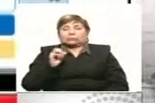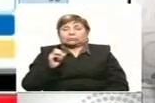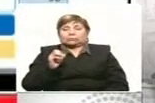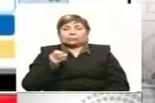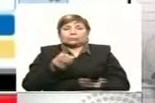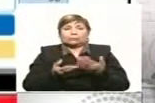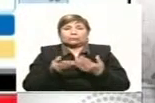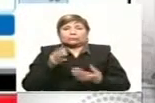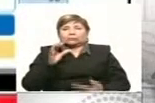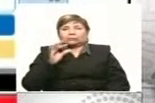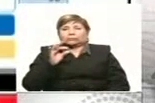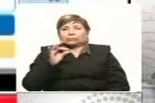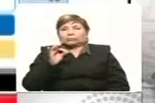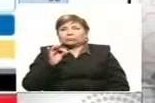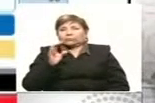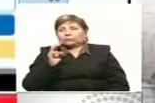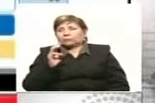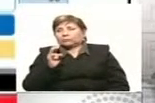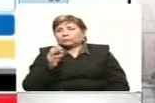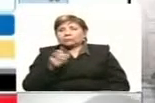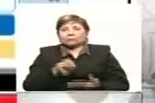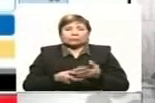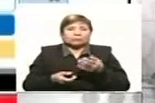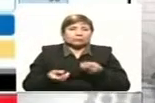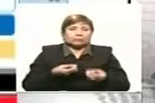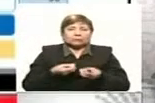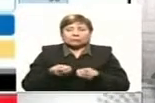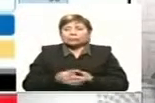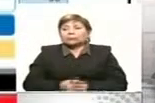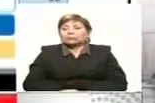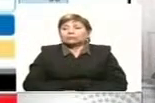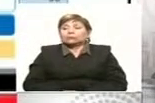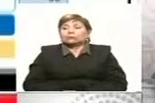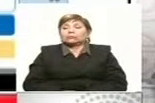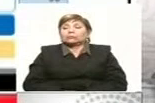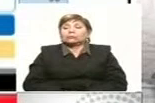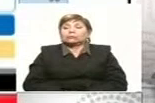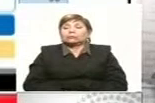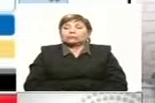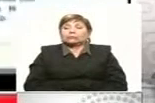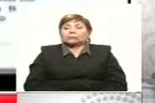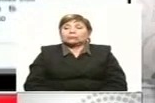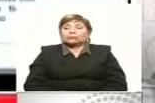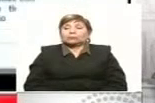un 86% de nivel de ejecución. La que sigue, por favor.